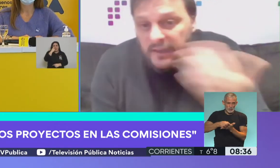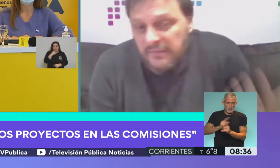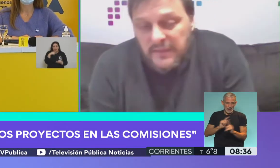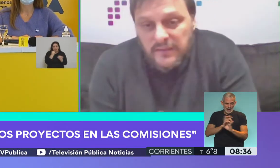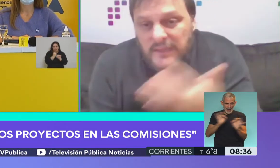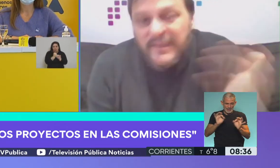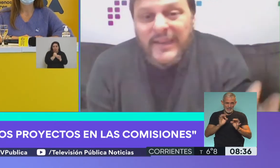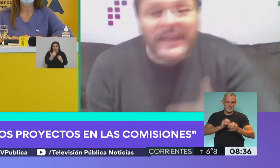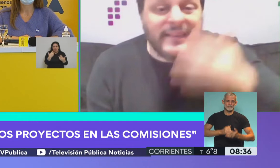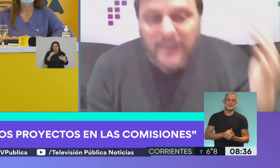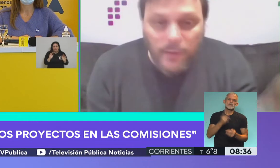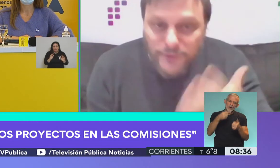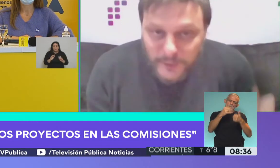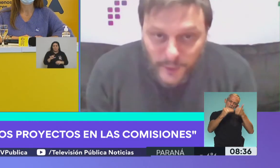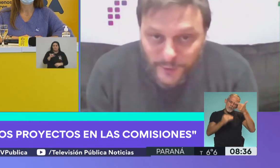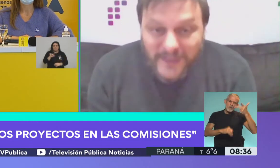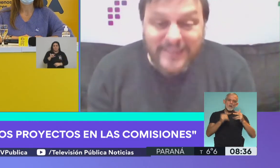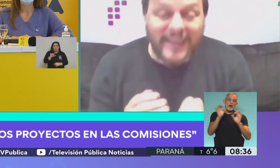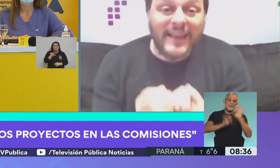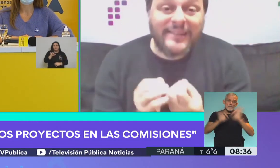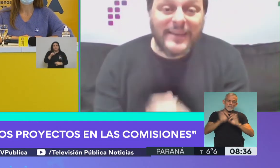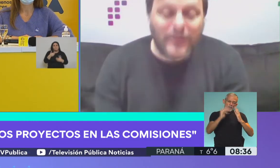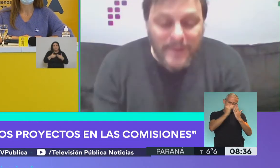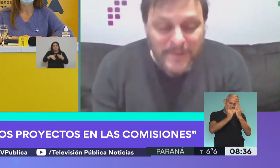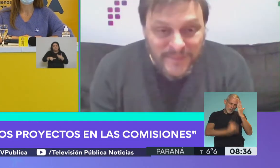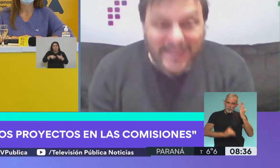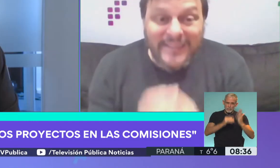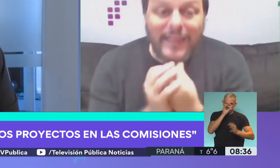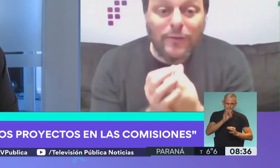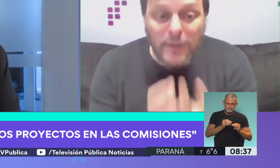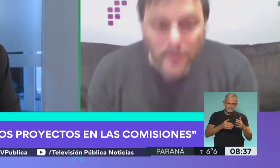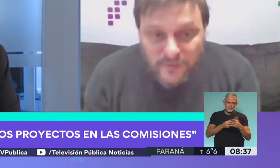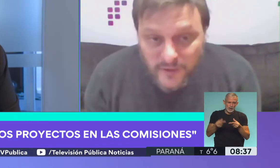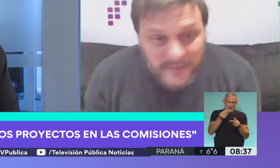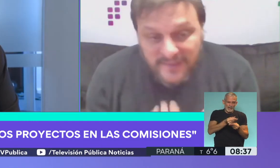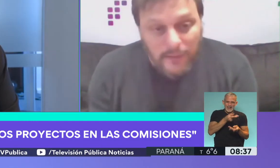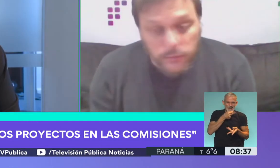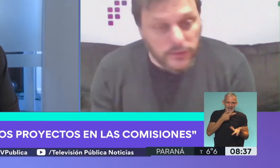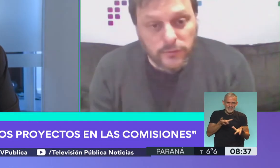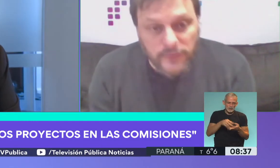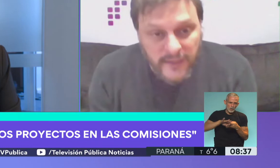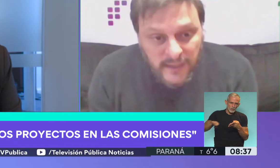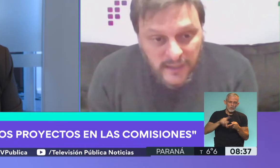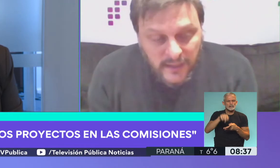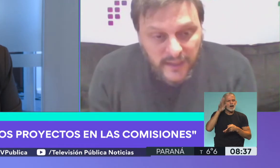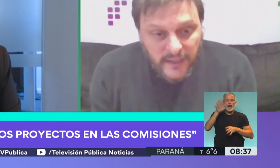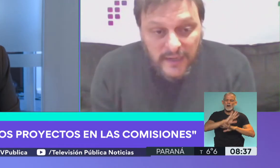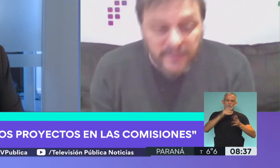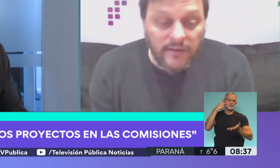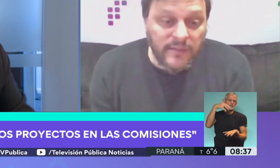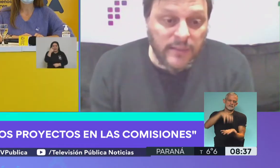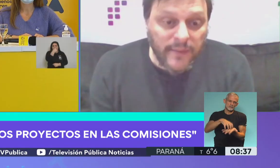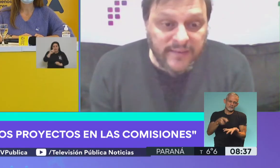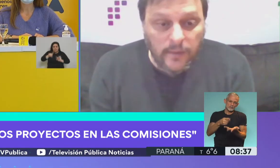así hice listas de proyectos donde ni siquiera han sido tratados en comisión. Este es el abuso institucional